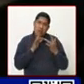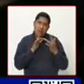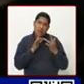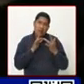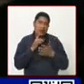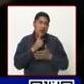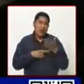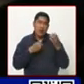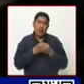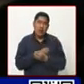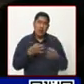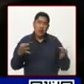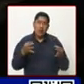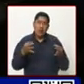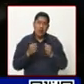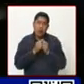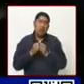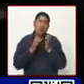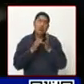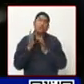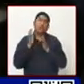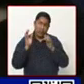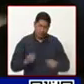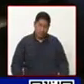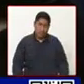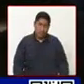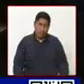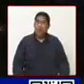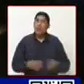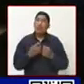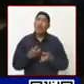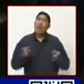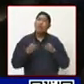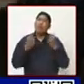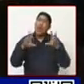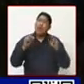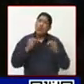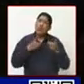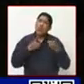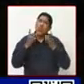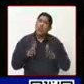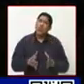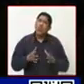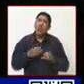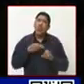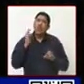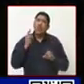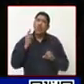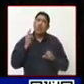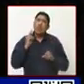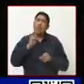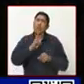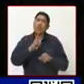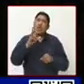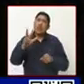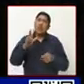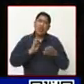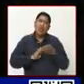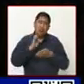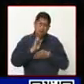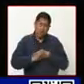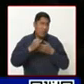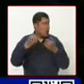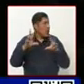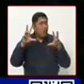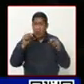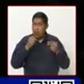en lo que son las oficinas de la compañía regional. ¿Desde cuándo ya no es director, perdón? Desde el 23 de